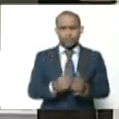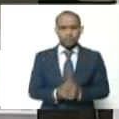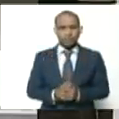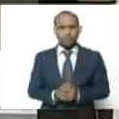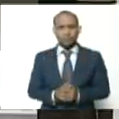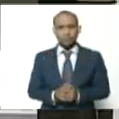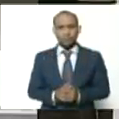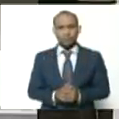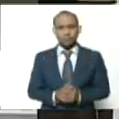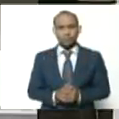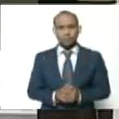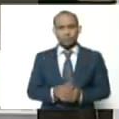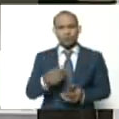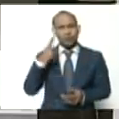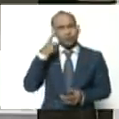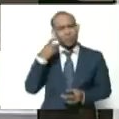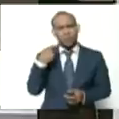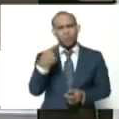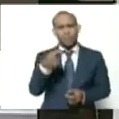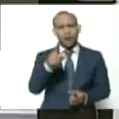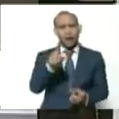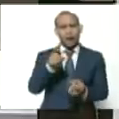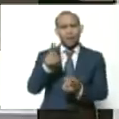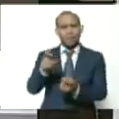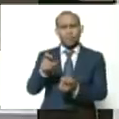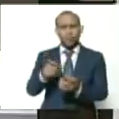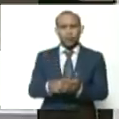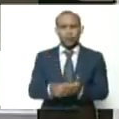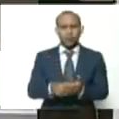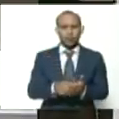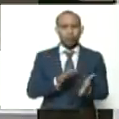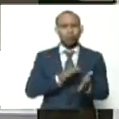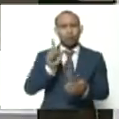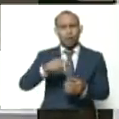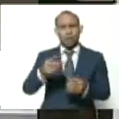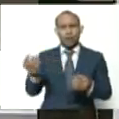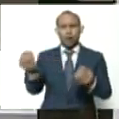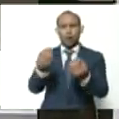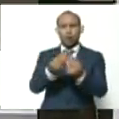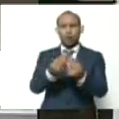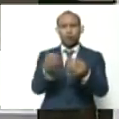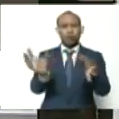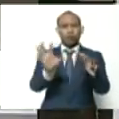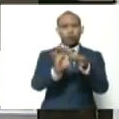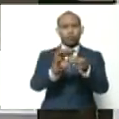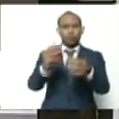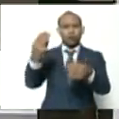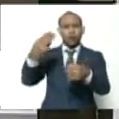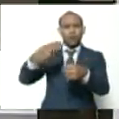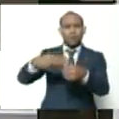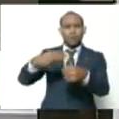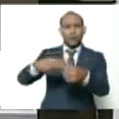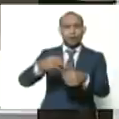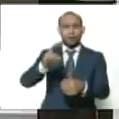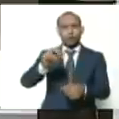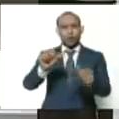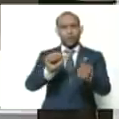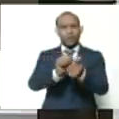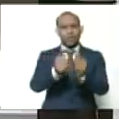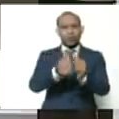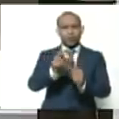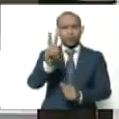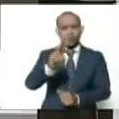para anclar los timbres fiscales al petro y a la nueva situación de Venezuela.